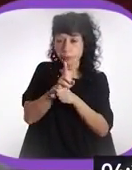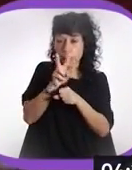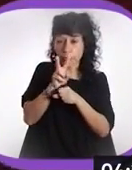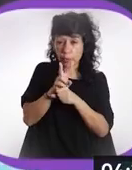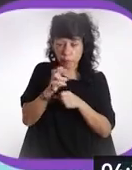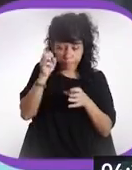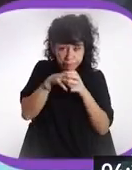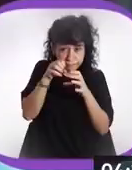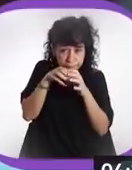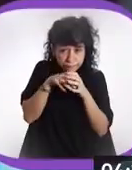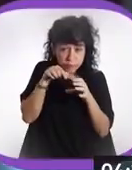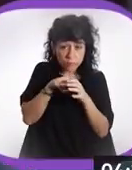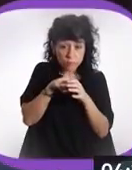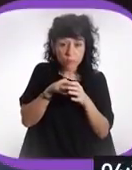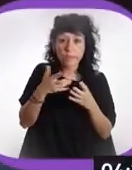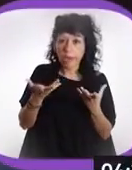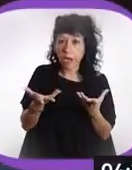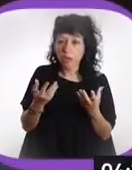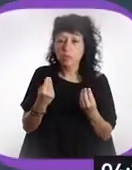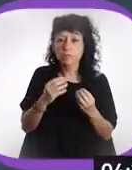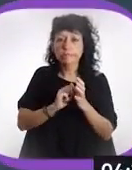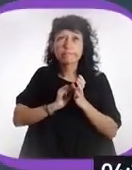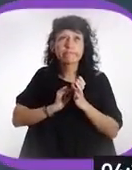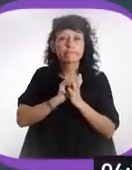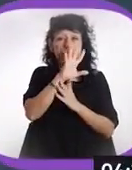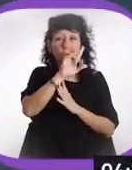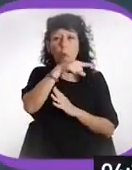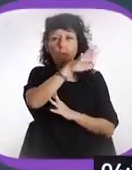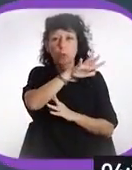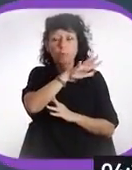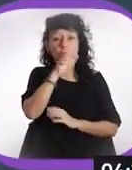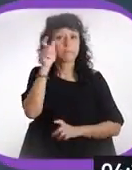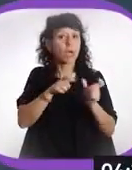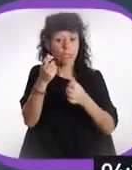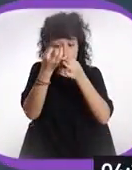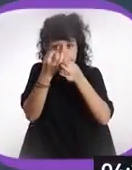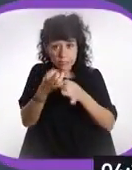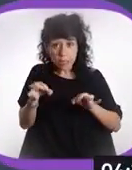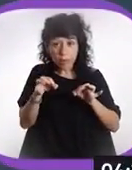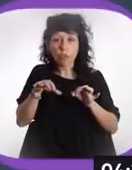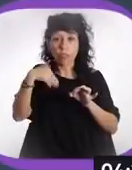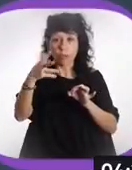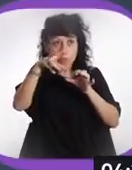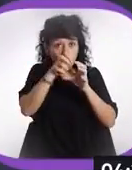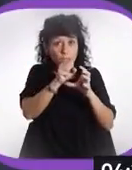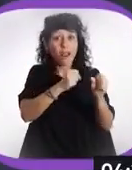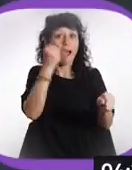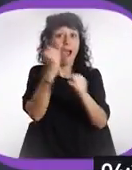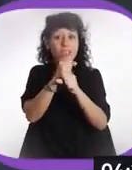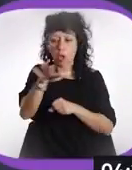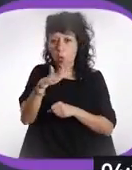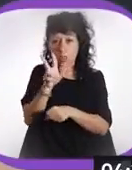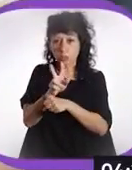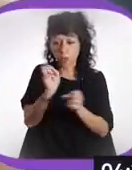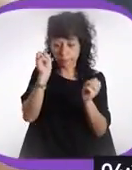al... descargarla en discos de datos y lanzándolos a través del multiverso. Se esperaba que los sobrevivientes los encontraran y las llevaran a una zona segura para reconstruir. ¡El